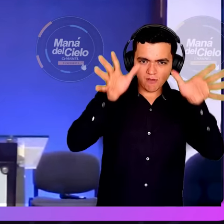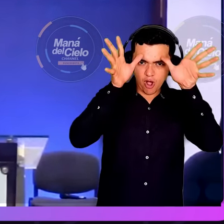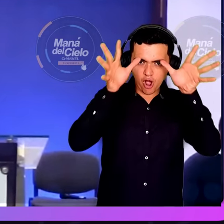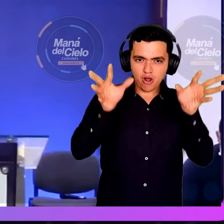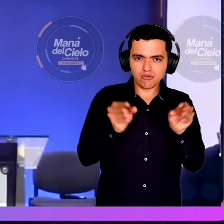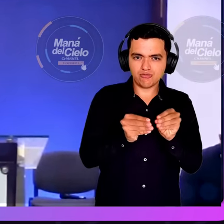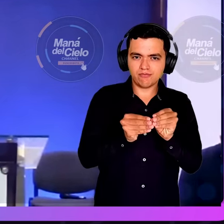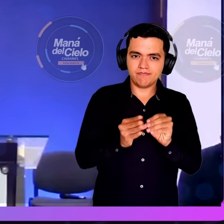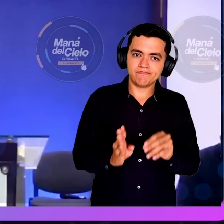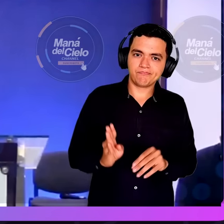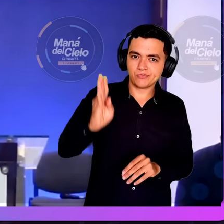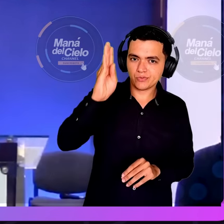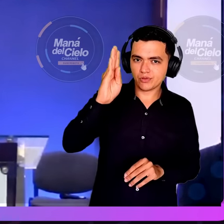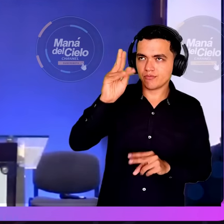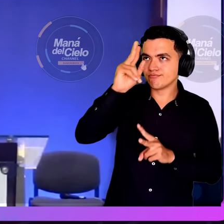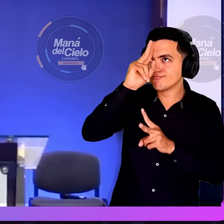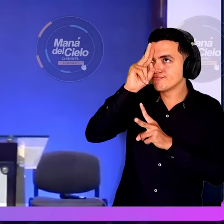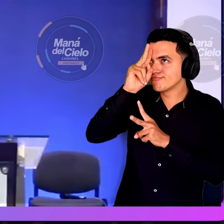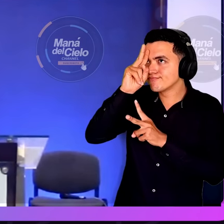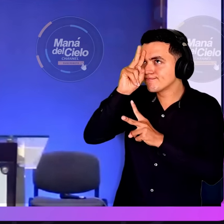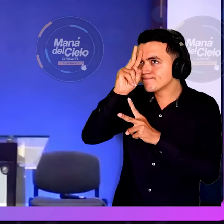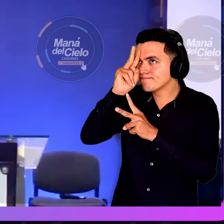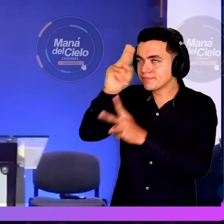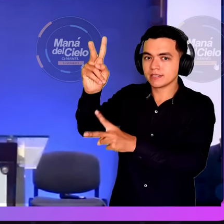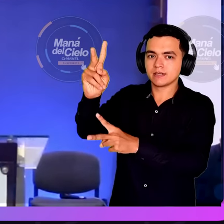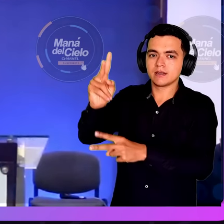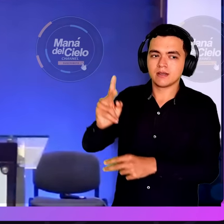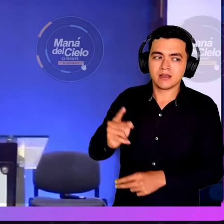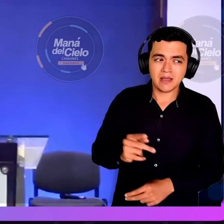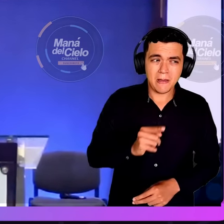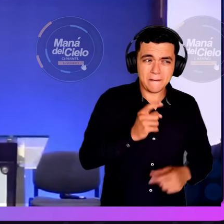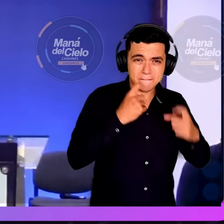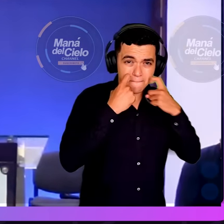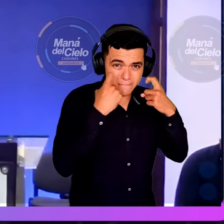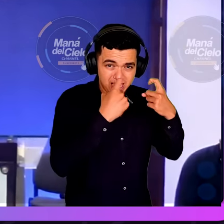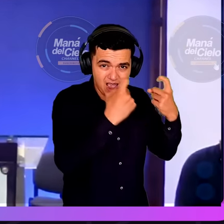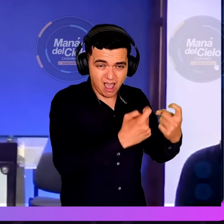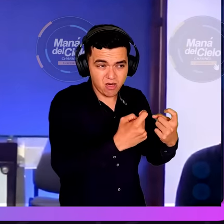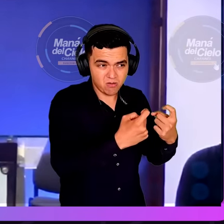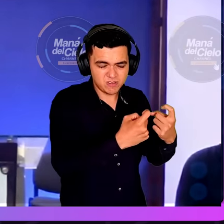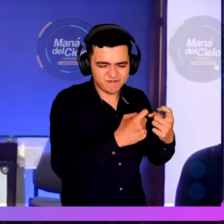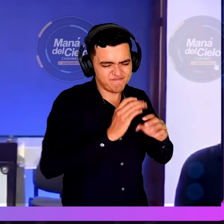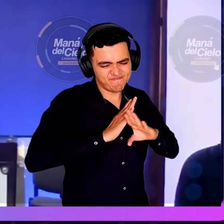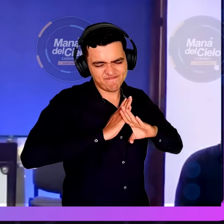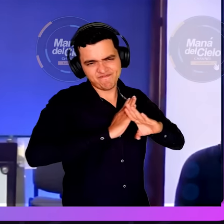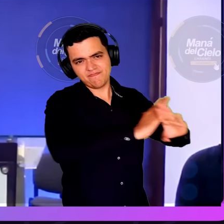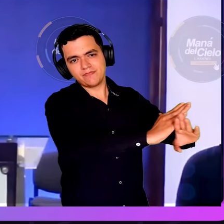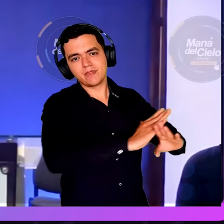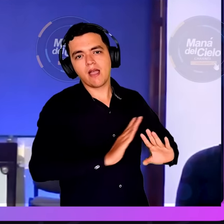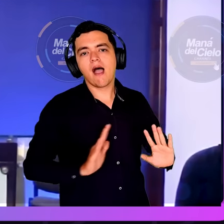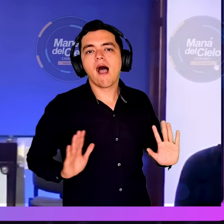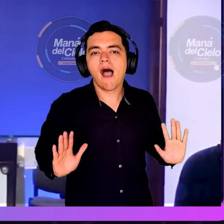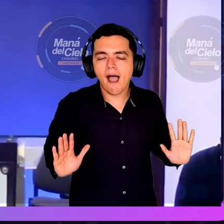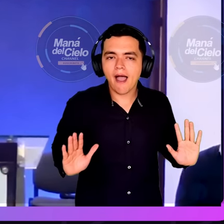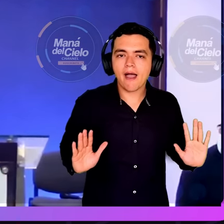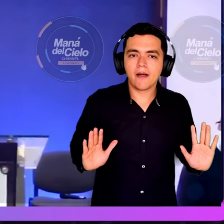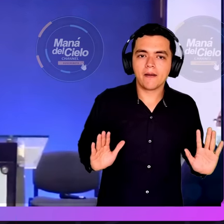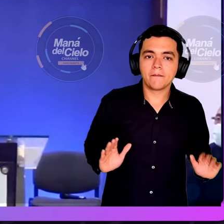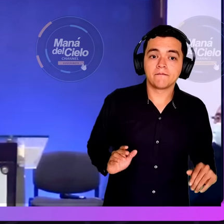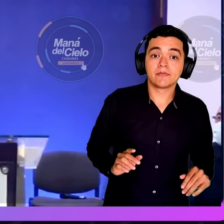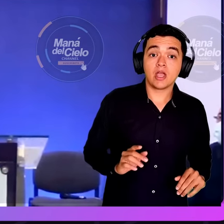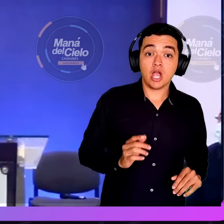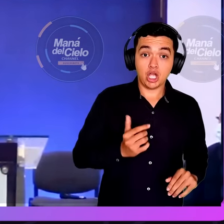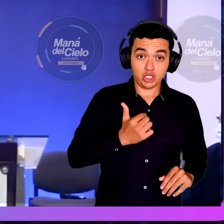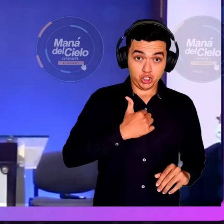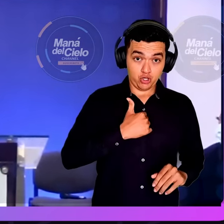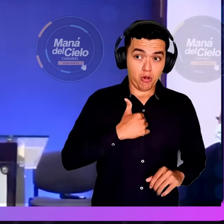el fin del discurso es, tremenda palabra, teme a Dios. Mire, el principio de la